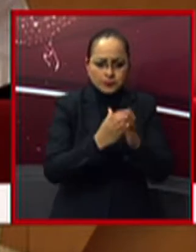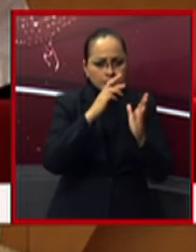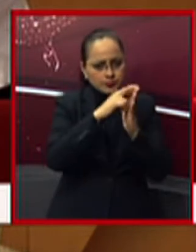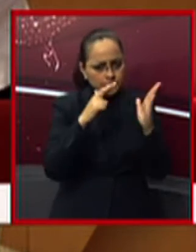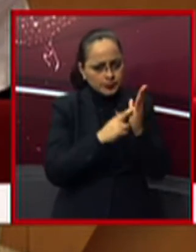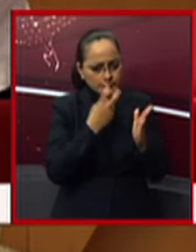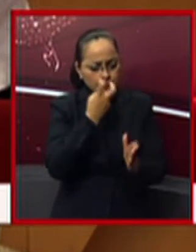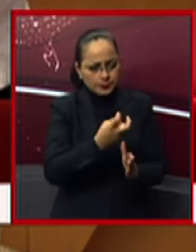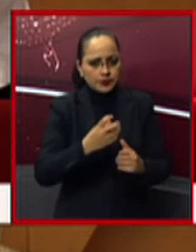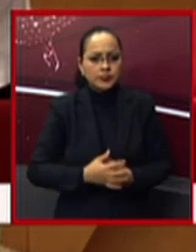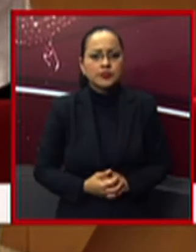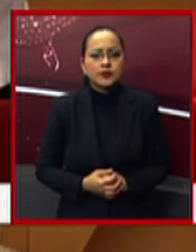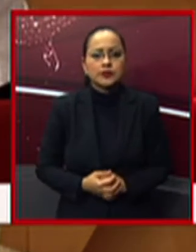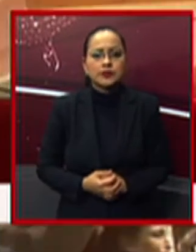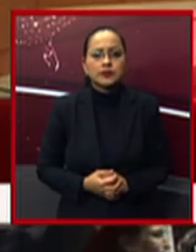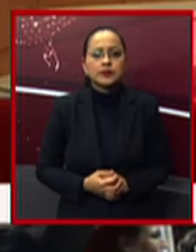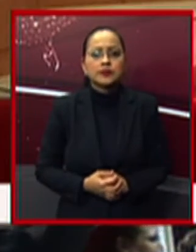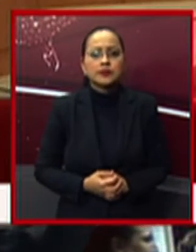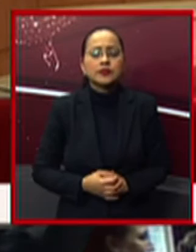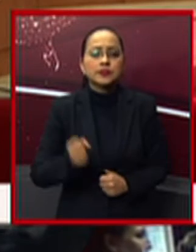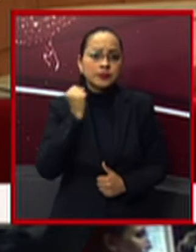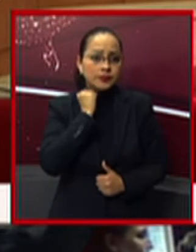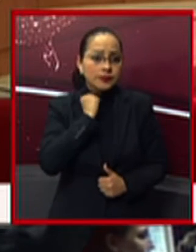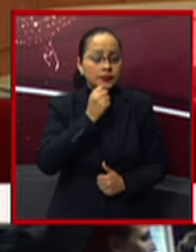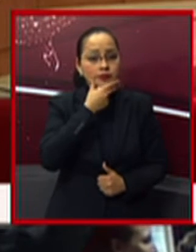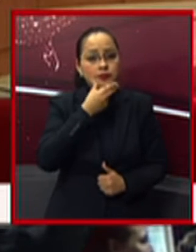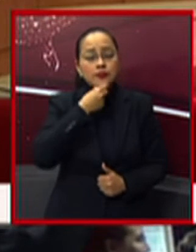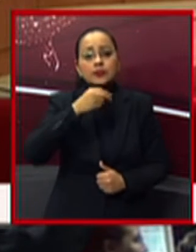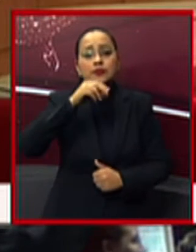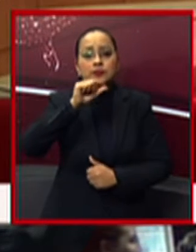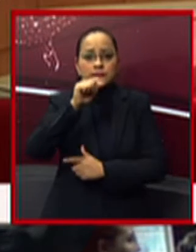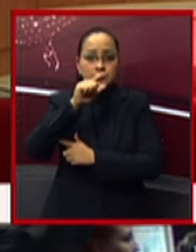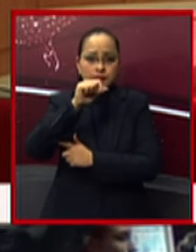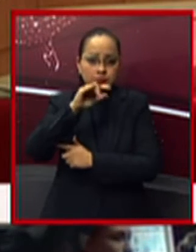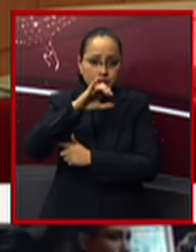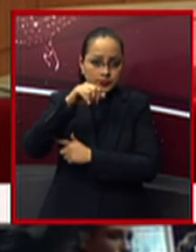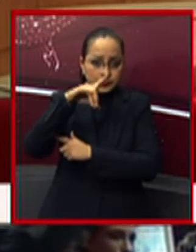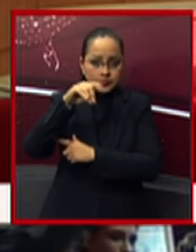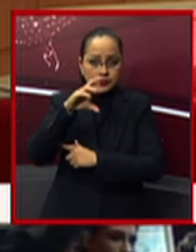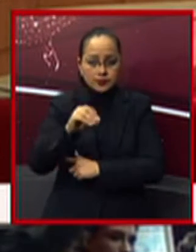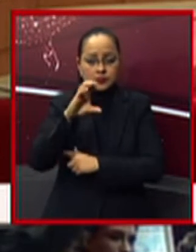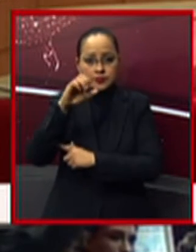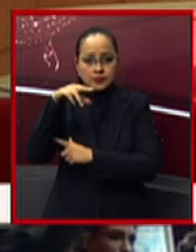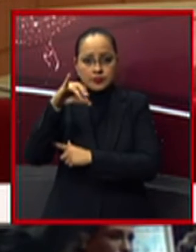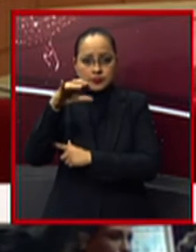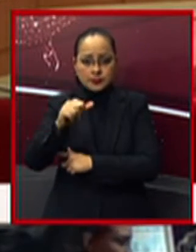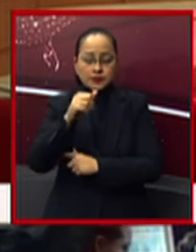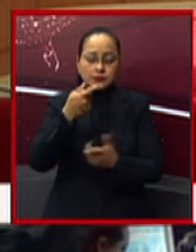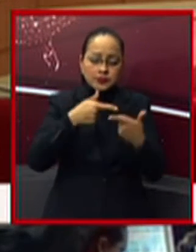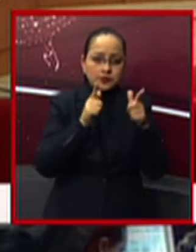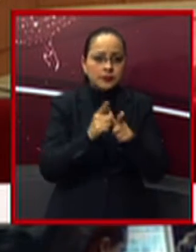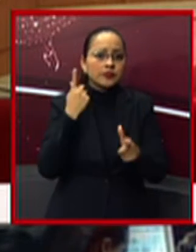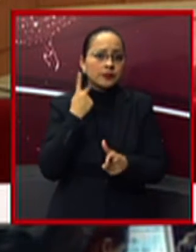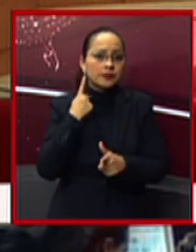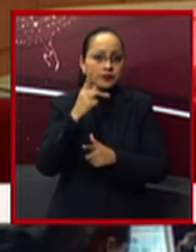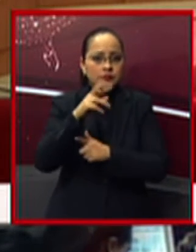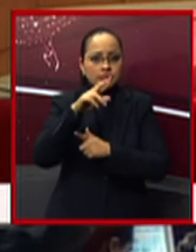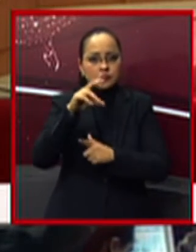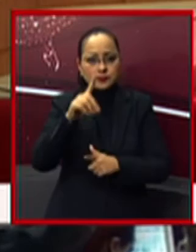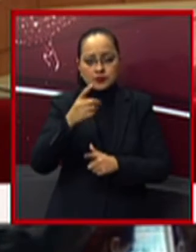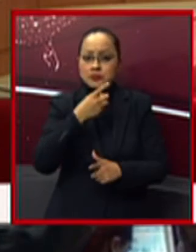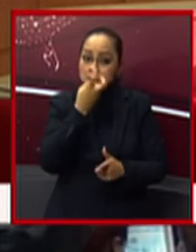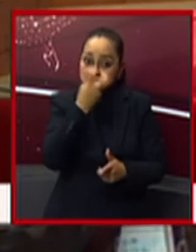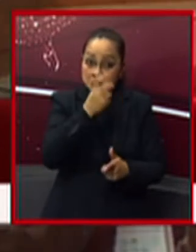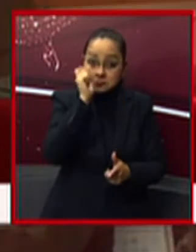con estas normas. El senador Alejandro Encinas del PRD Explicó que atender las adecuaciones permite precisar